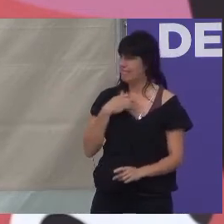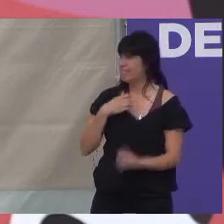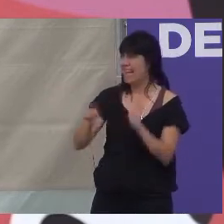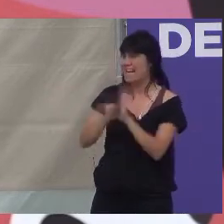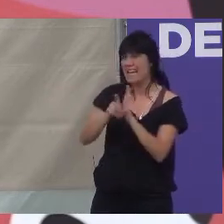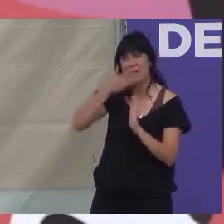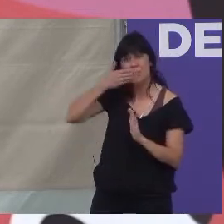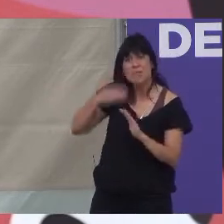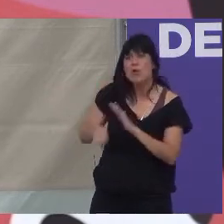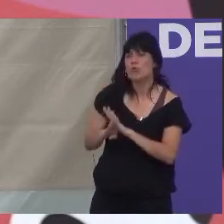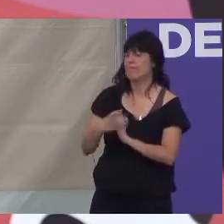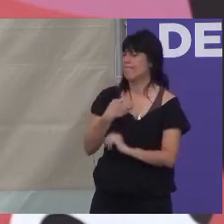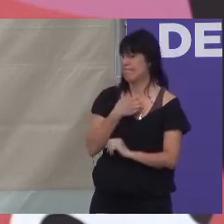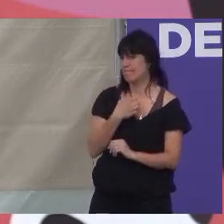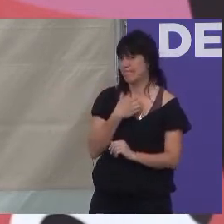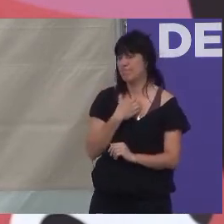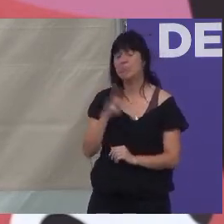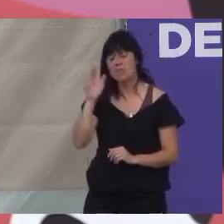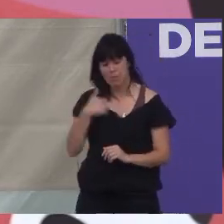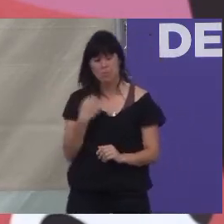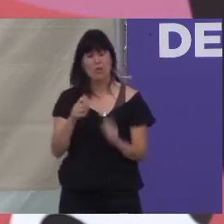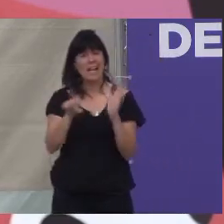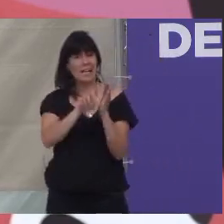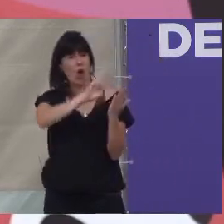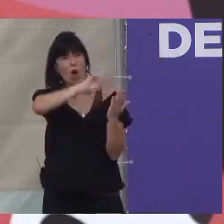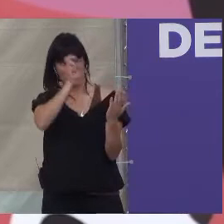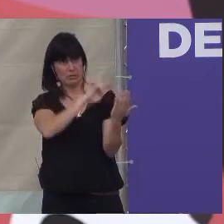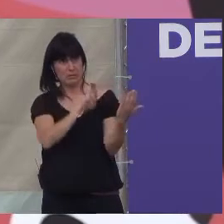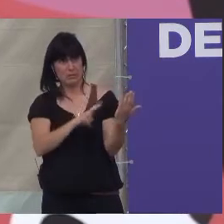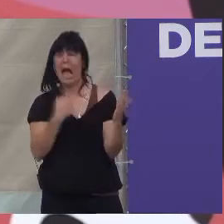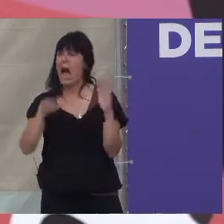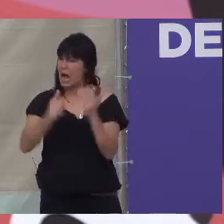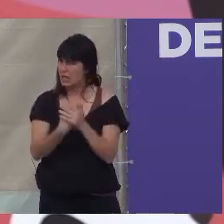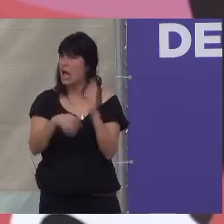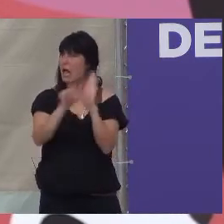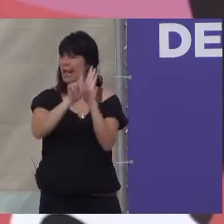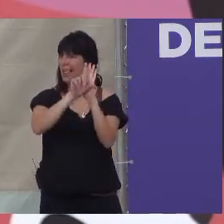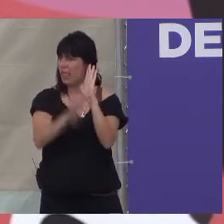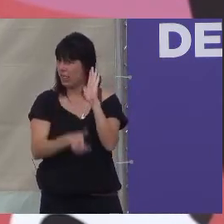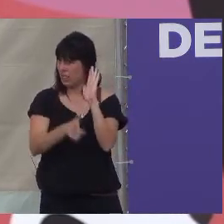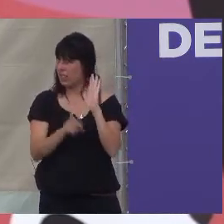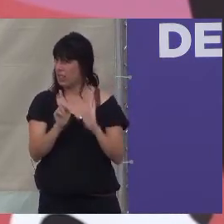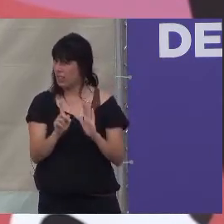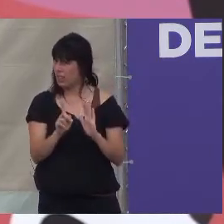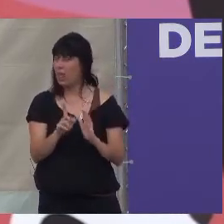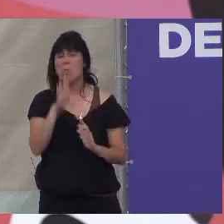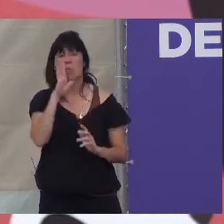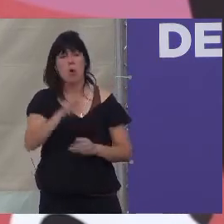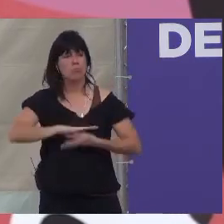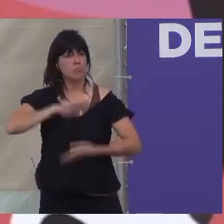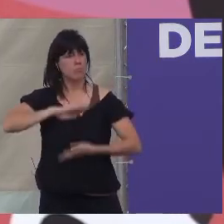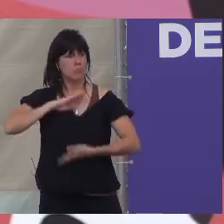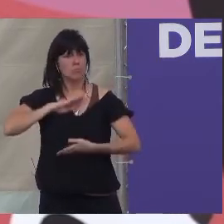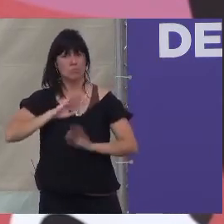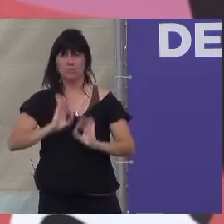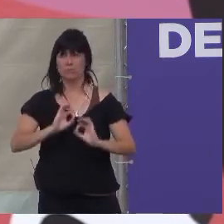vigor. He tenido también que leer otras leyes, incluso leyes derogadas por la incompetencia de la